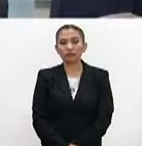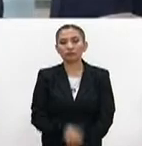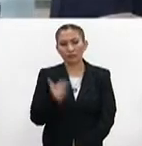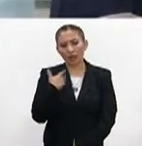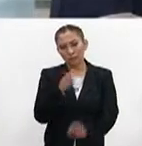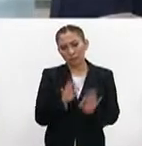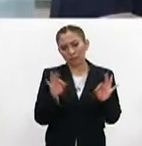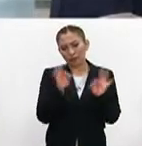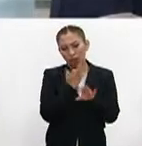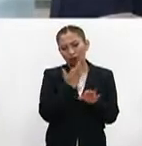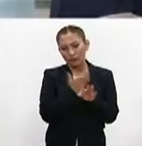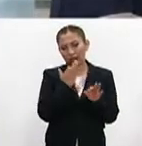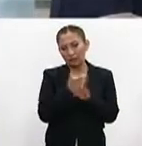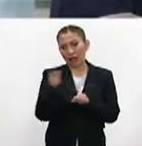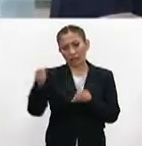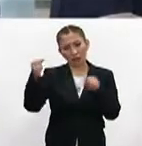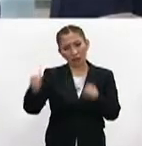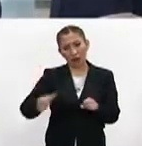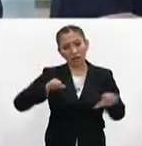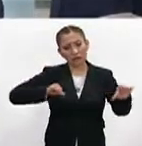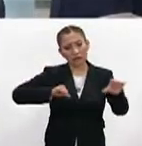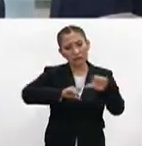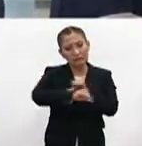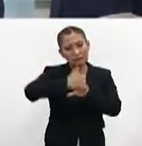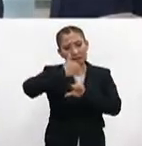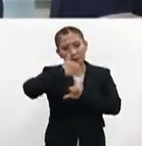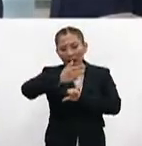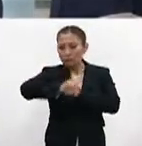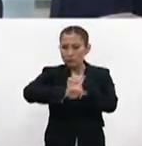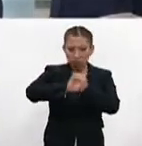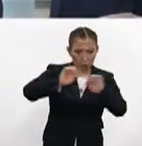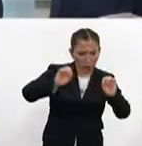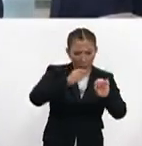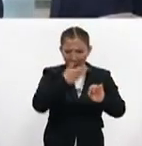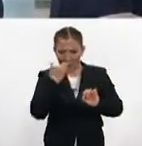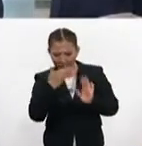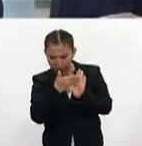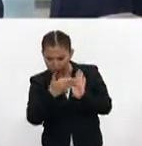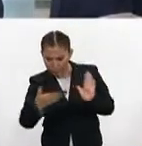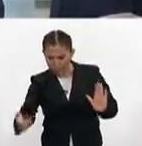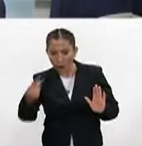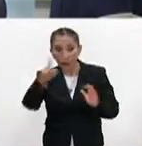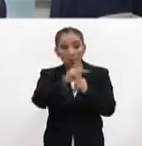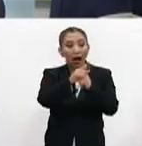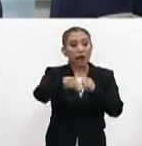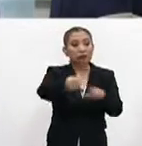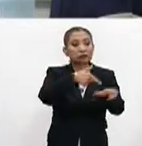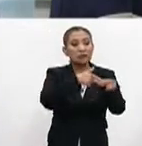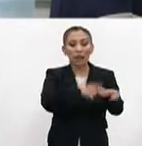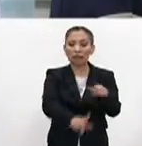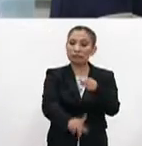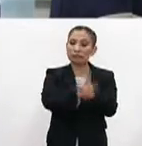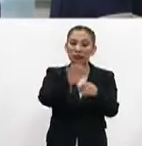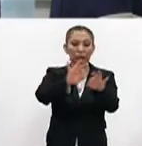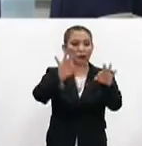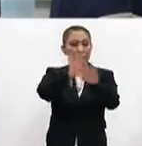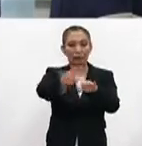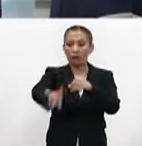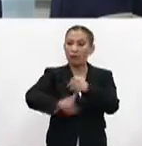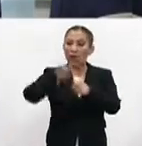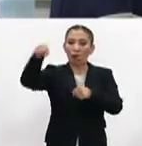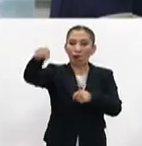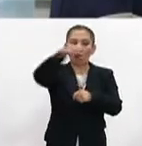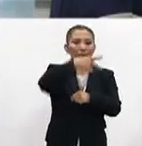Es lo más importante para él garantizar una transición ordenada y sin problema durante un tiempo en el que el país continúa enfrentando importantes